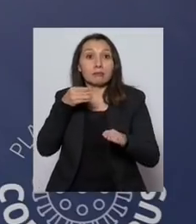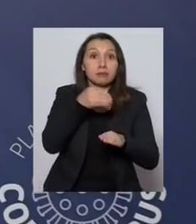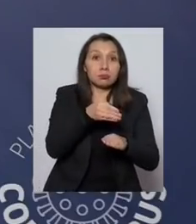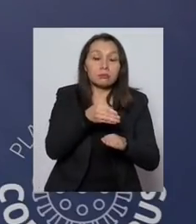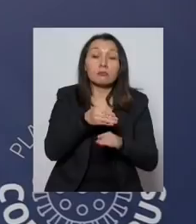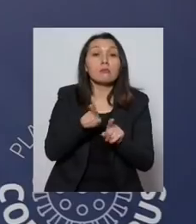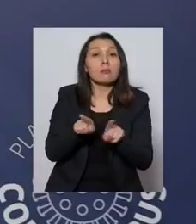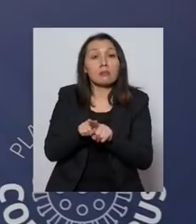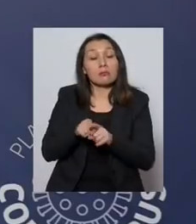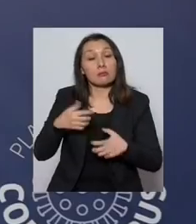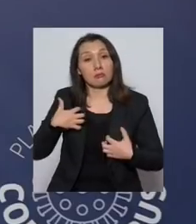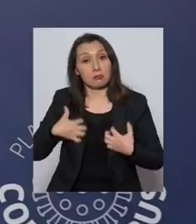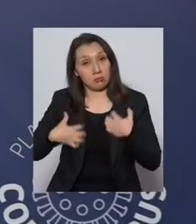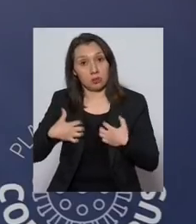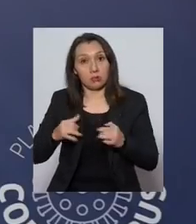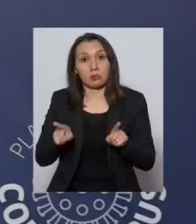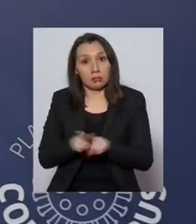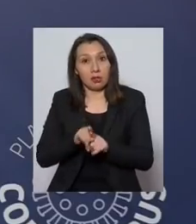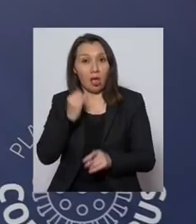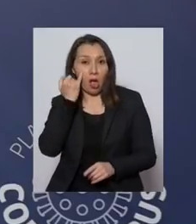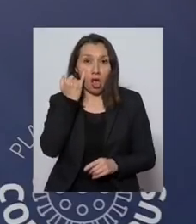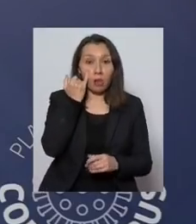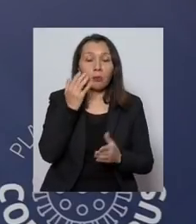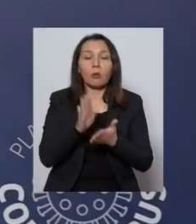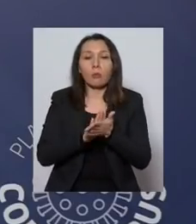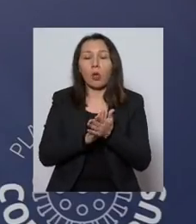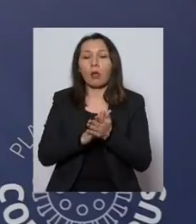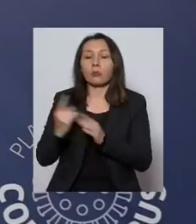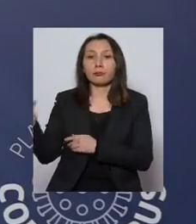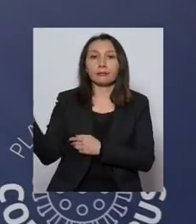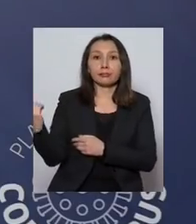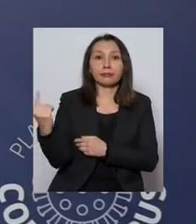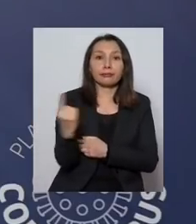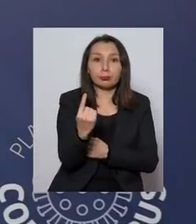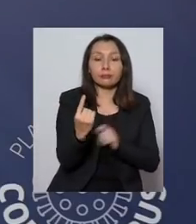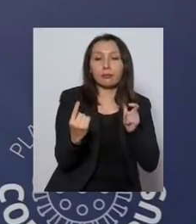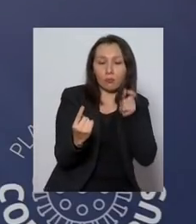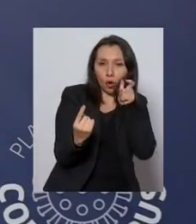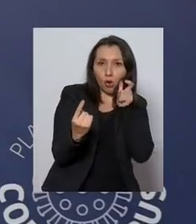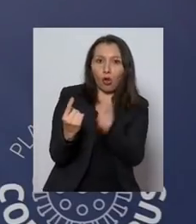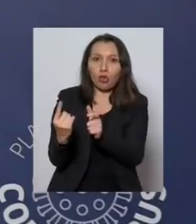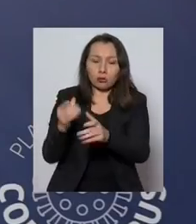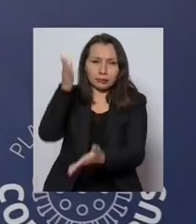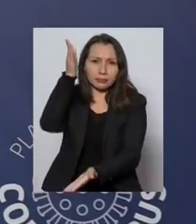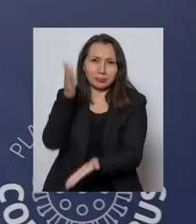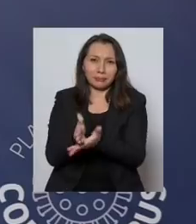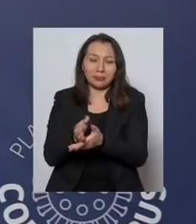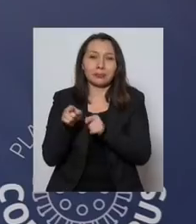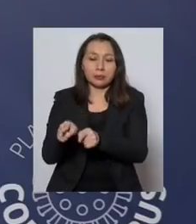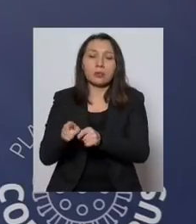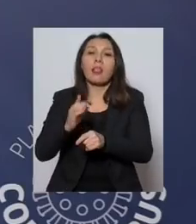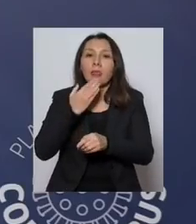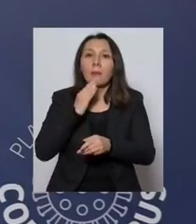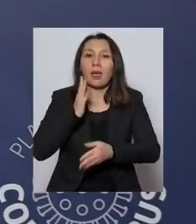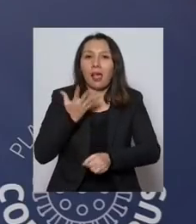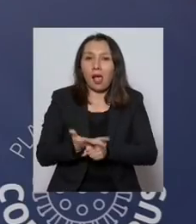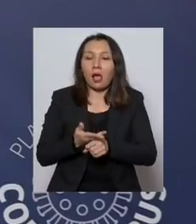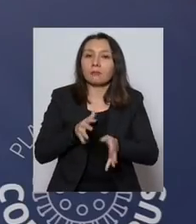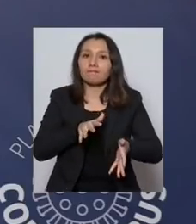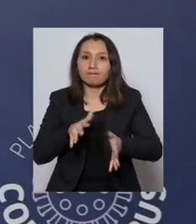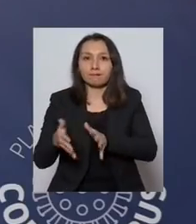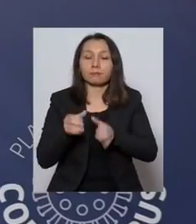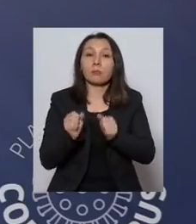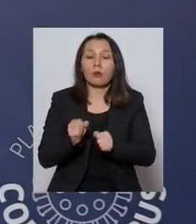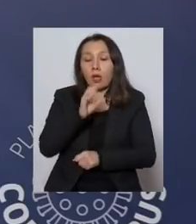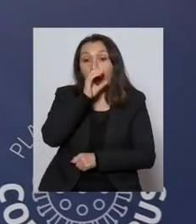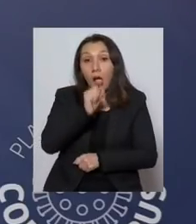van a pasar un mal rato, porque va a haber un control muy estricto. Van a tener